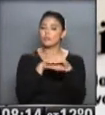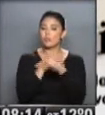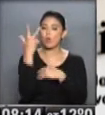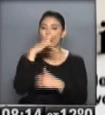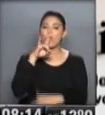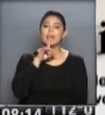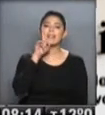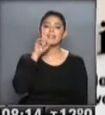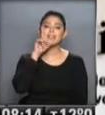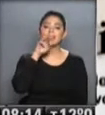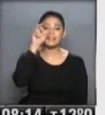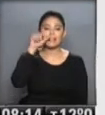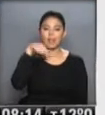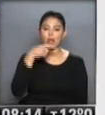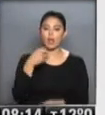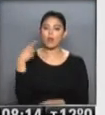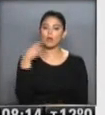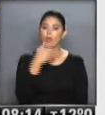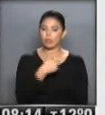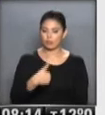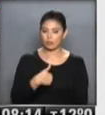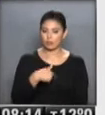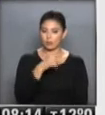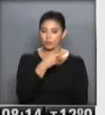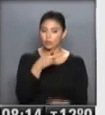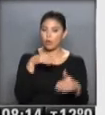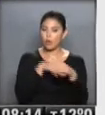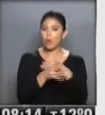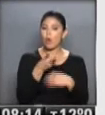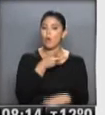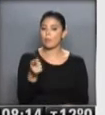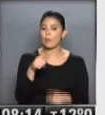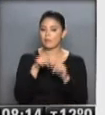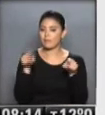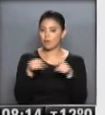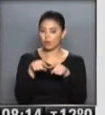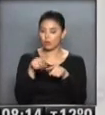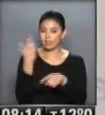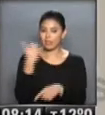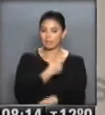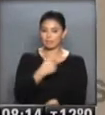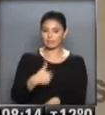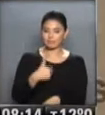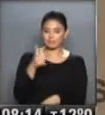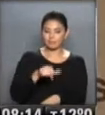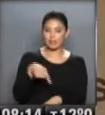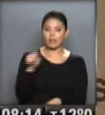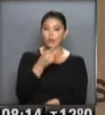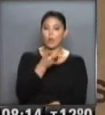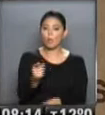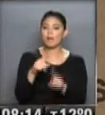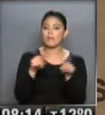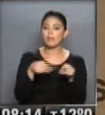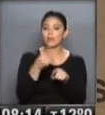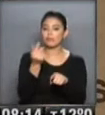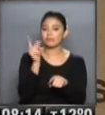que están litigando contra Argentina, fondos buitre que compraron los bonos una vez que Argentina ya había defaulteado, lo compraron a precios